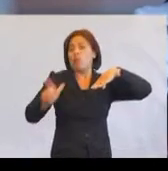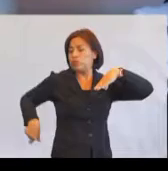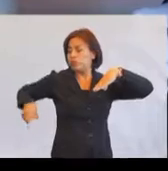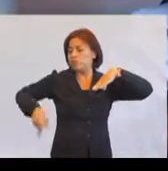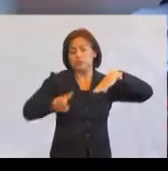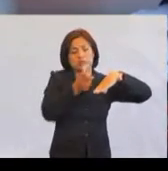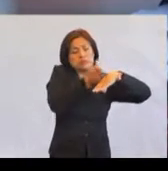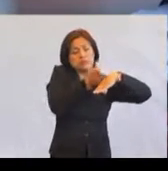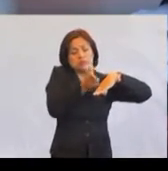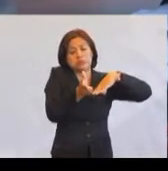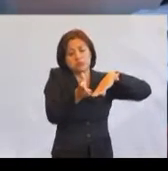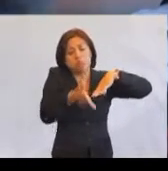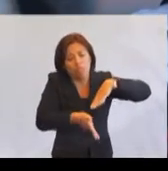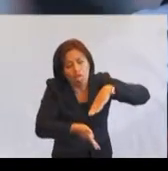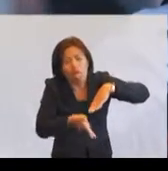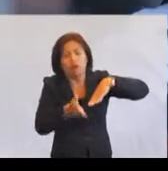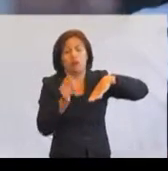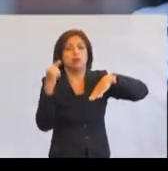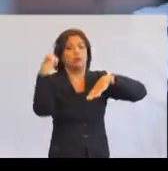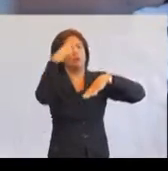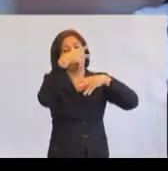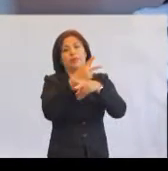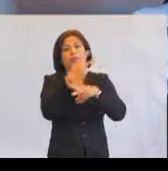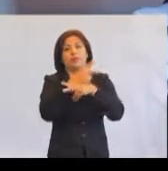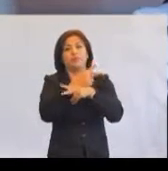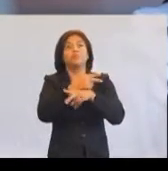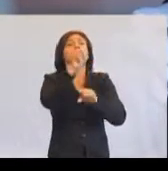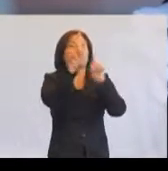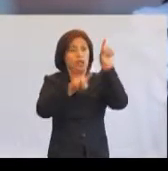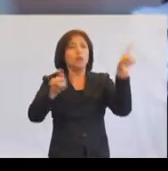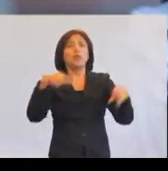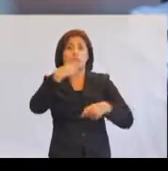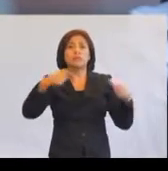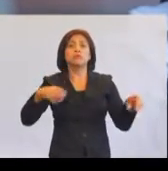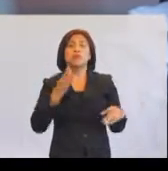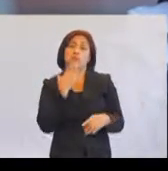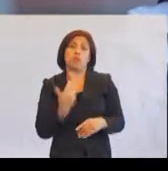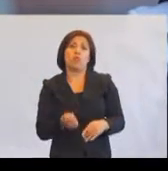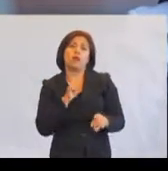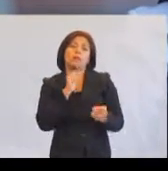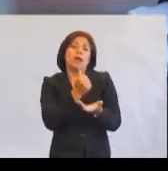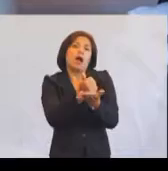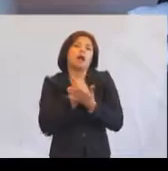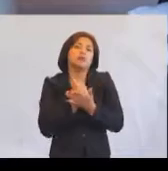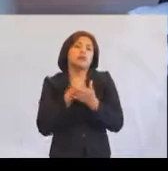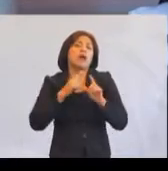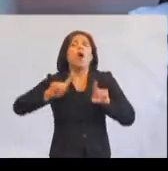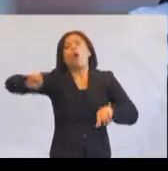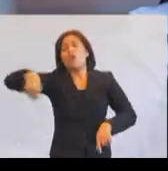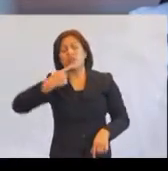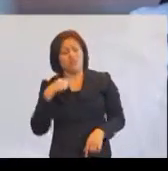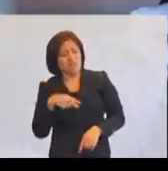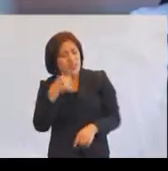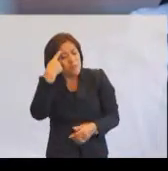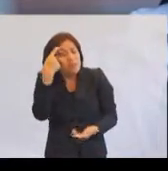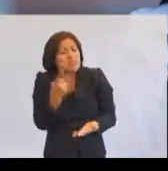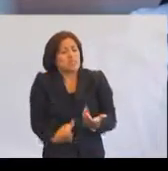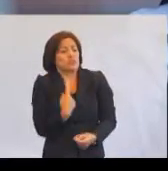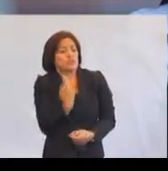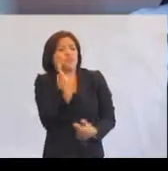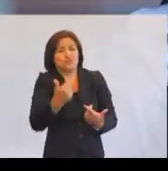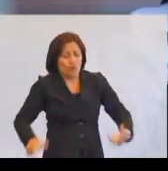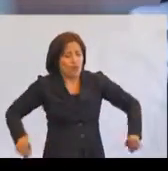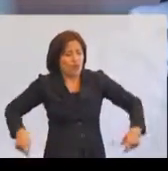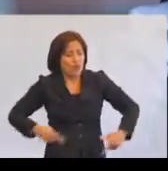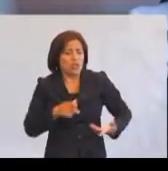la mitad, queda un espacio muy grande y ahí se puede meter la silla. Bueno, yo me he encontrado con personas buenas, pero también hay otras personas